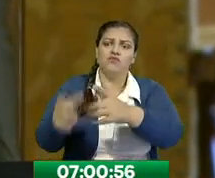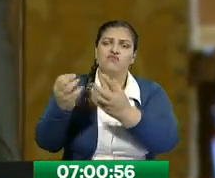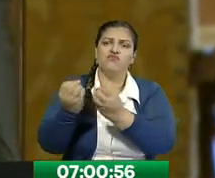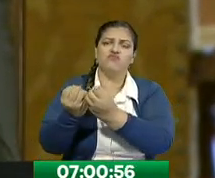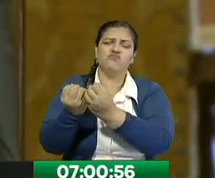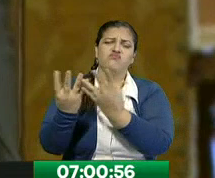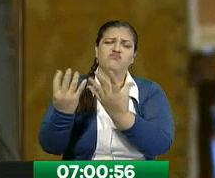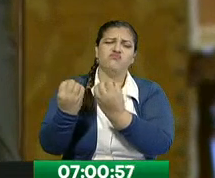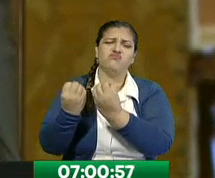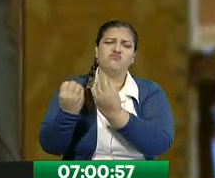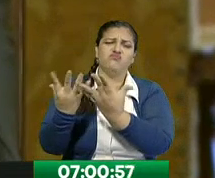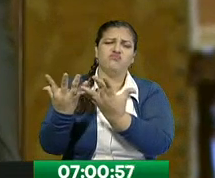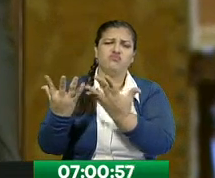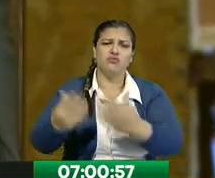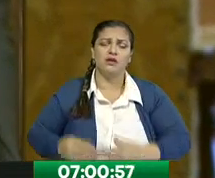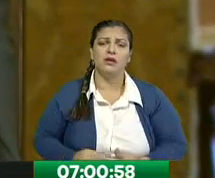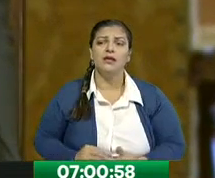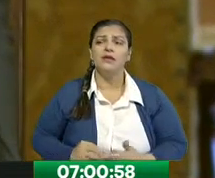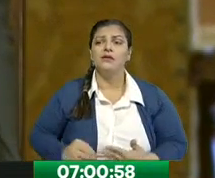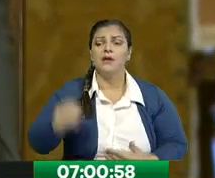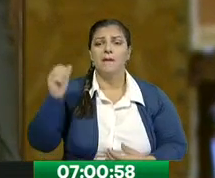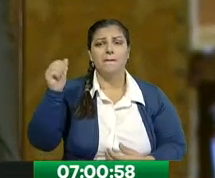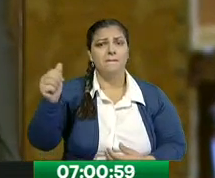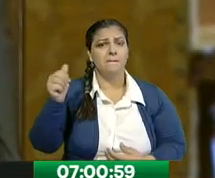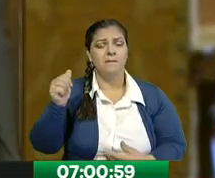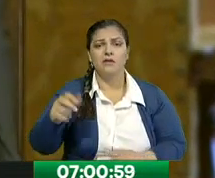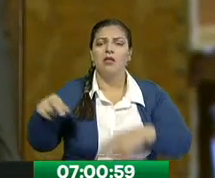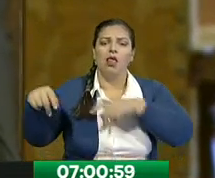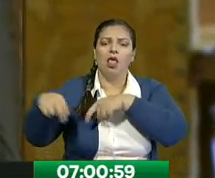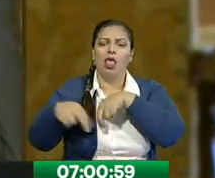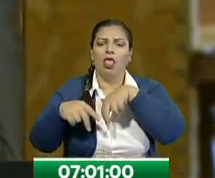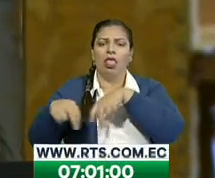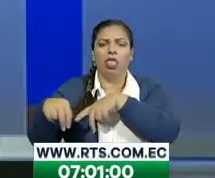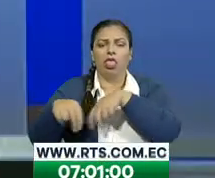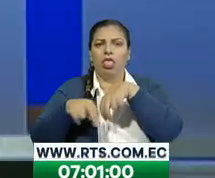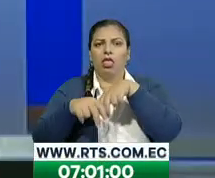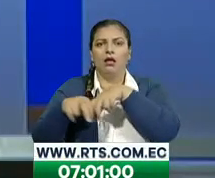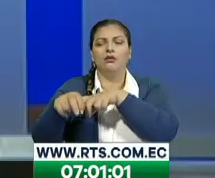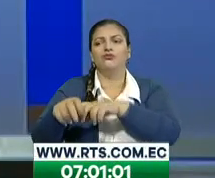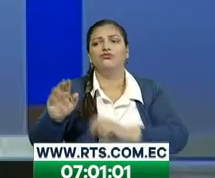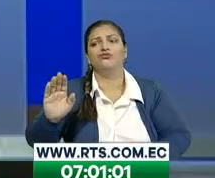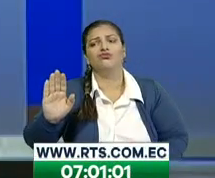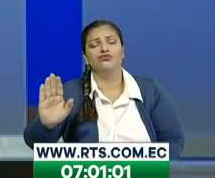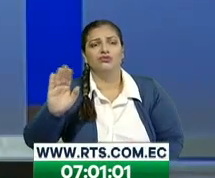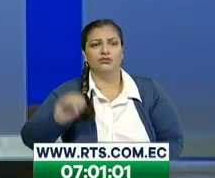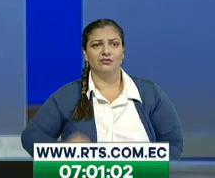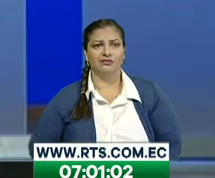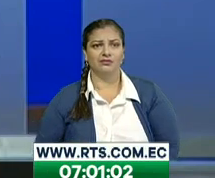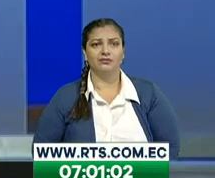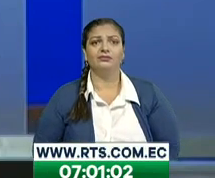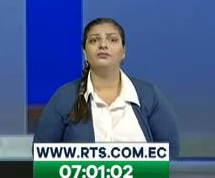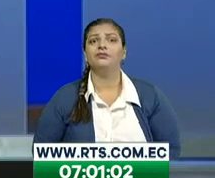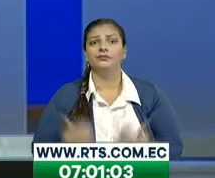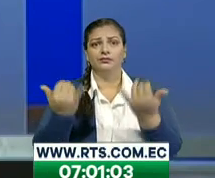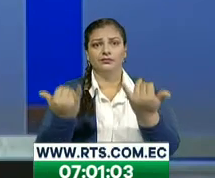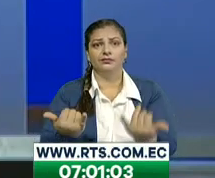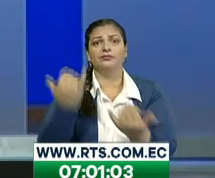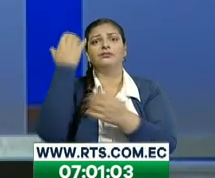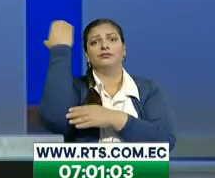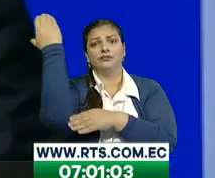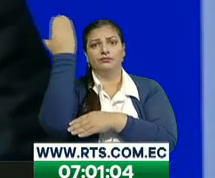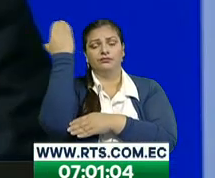dice otro país, Chile. Eso dicen los propios venezolanos. Y después de la decisión tomada por Colombia de